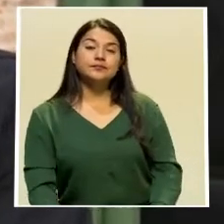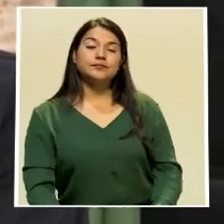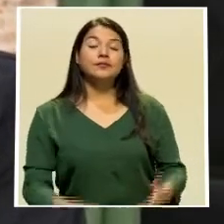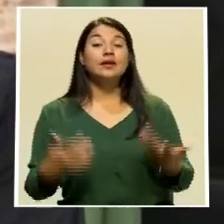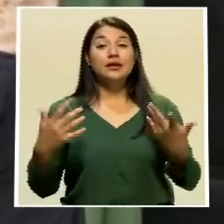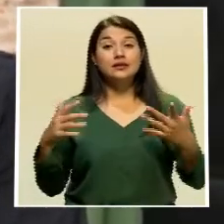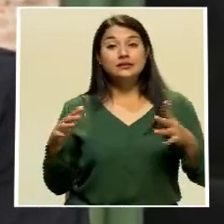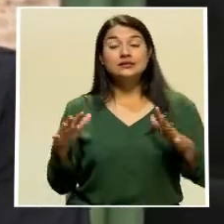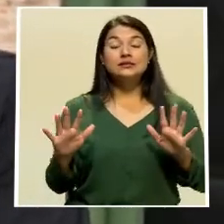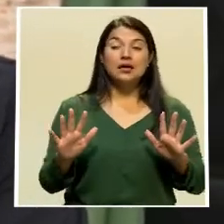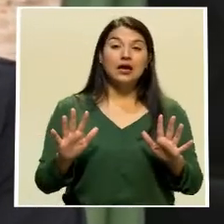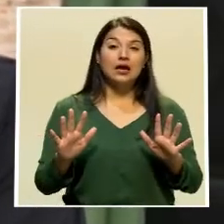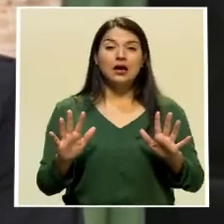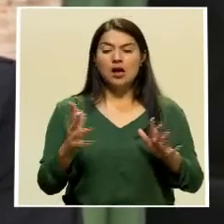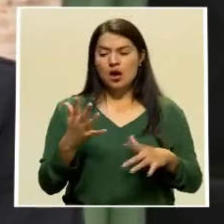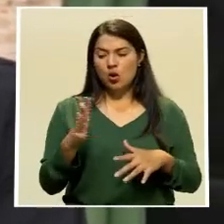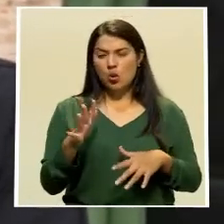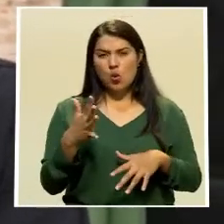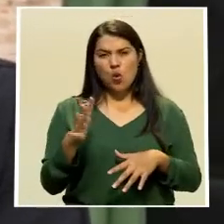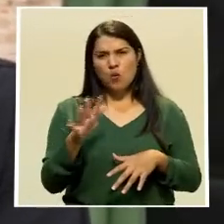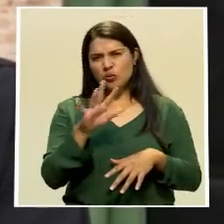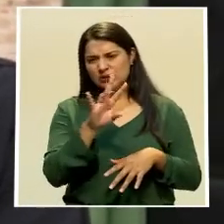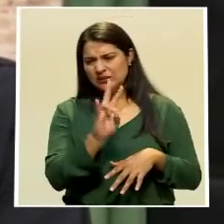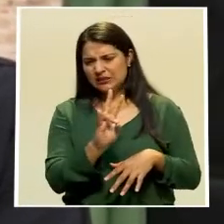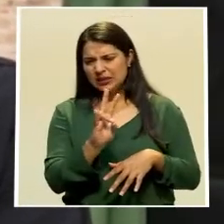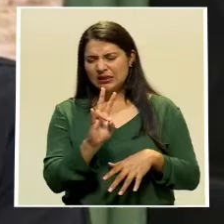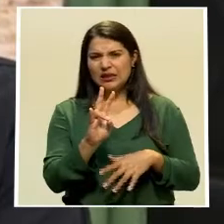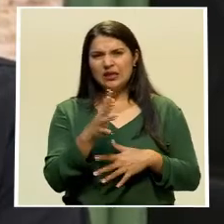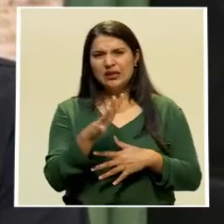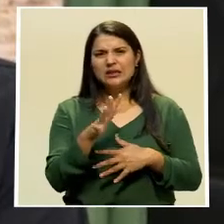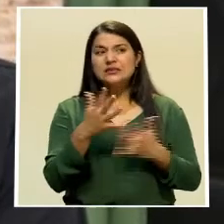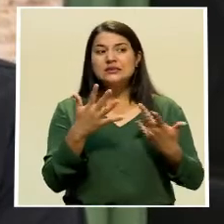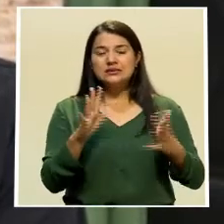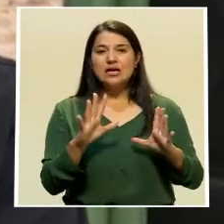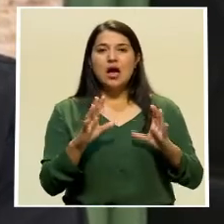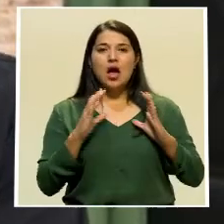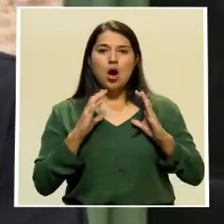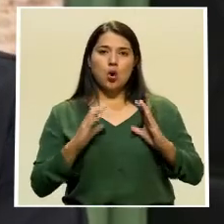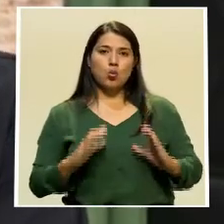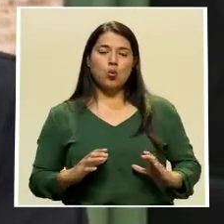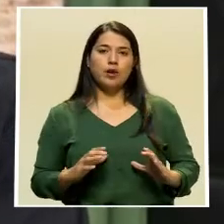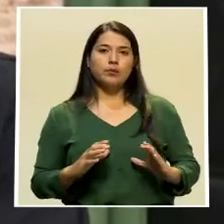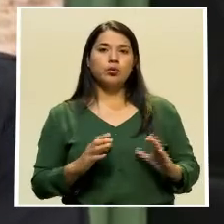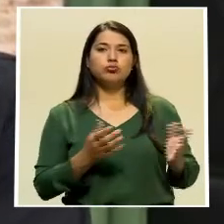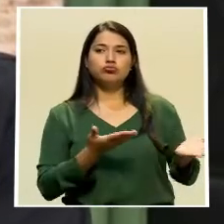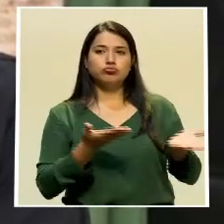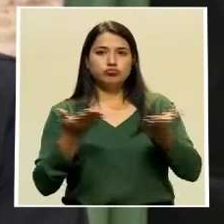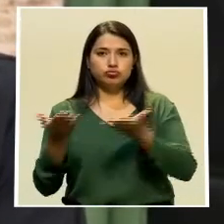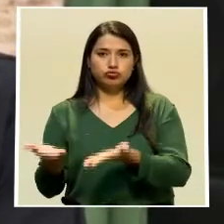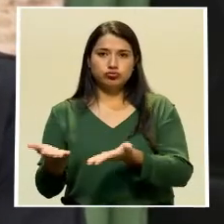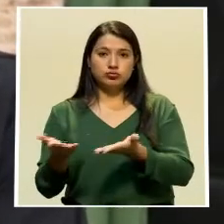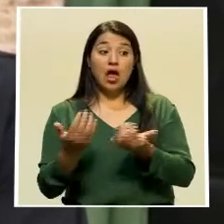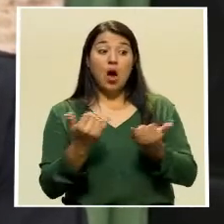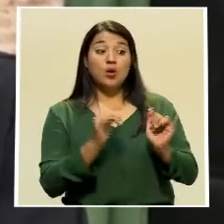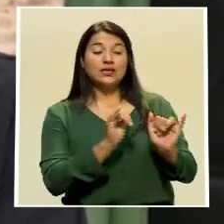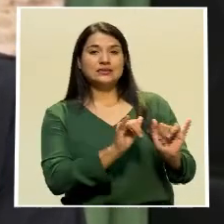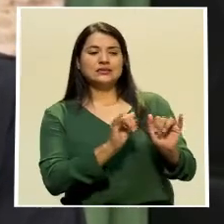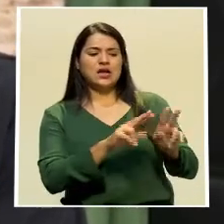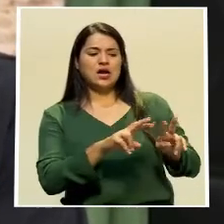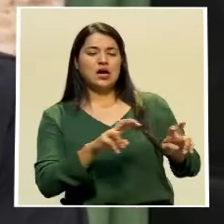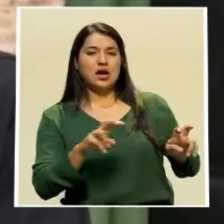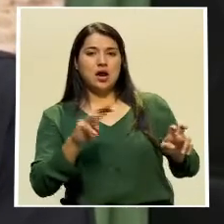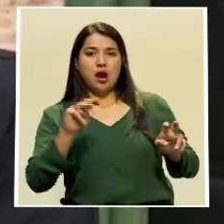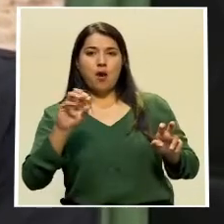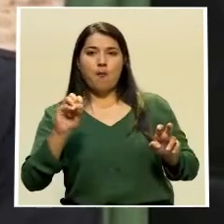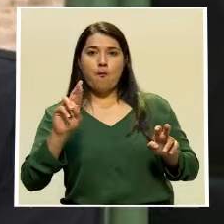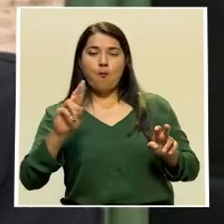ya aparentemente a eso de las 7, una cosa así, estarían saliendo de allá de la morgue.